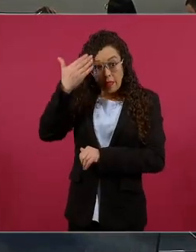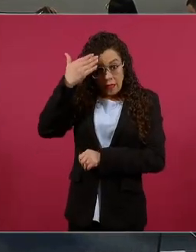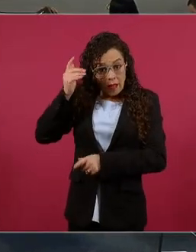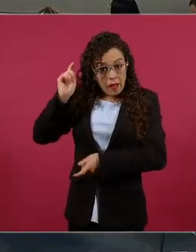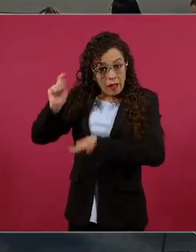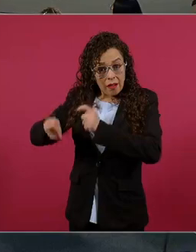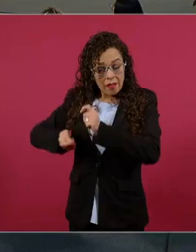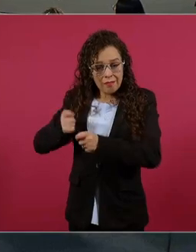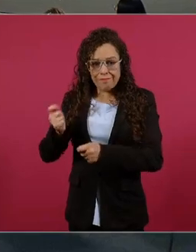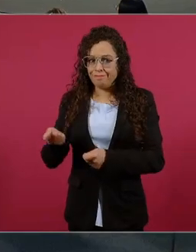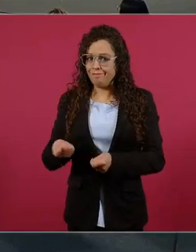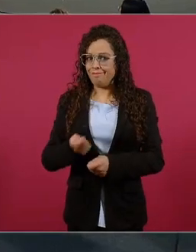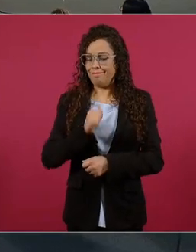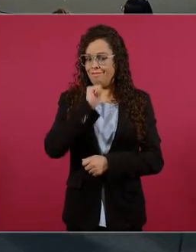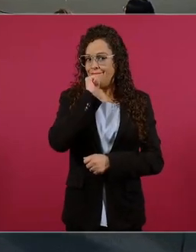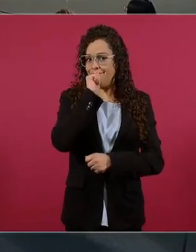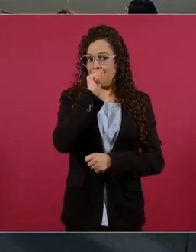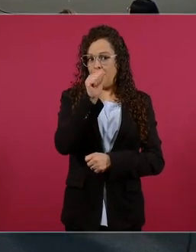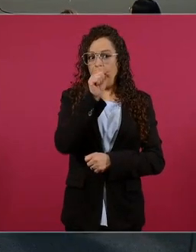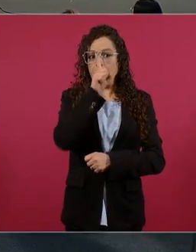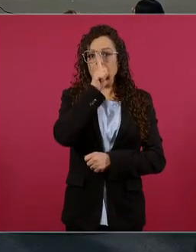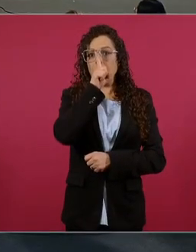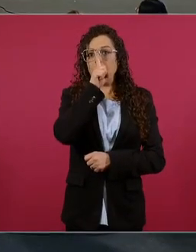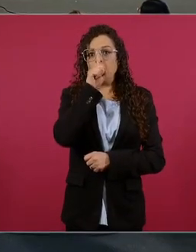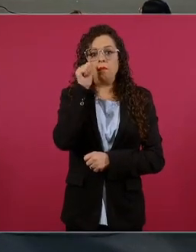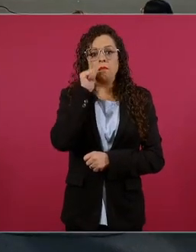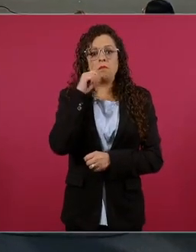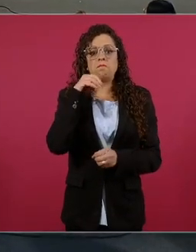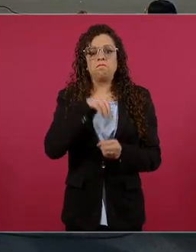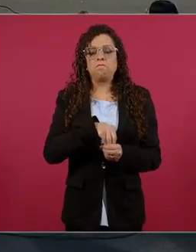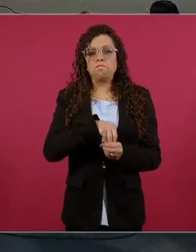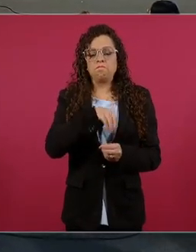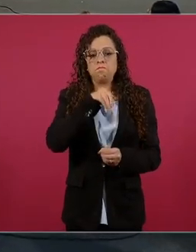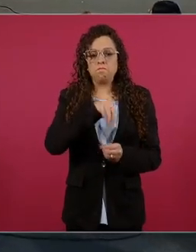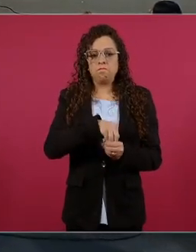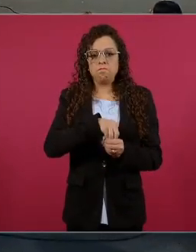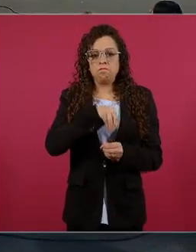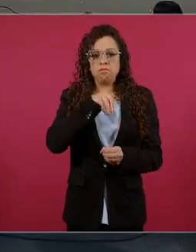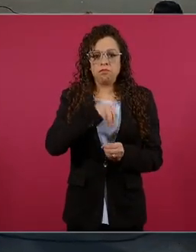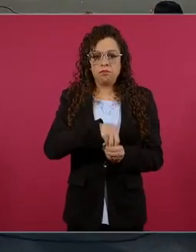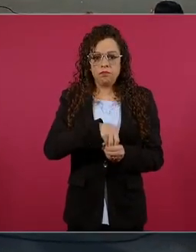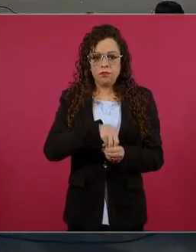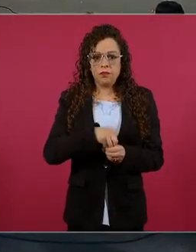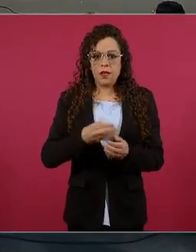Y ahora va a ayudar mucho. Y lo mismo en el caso